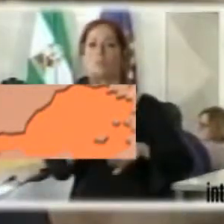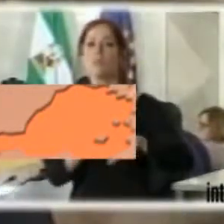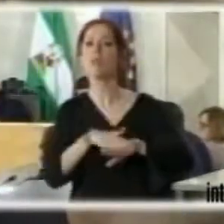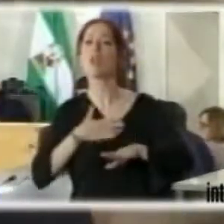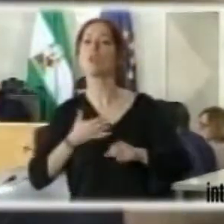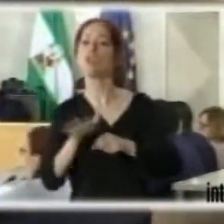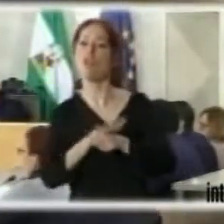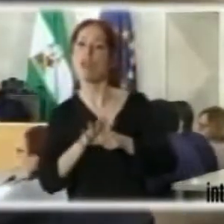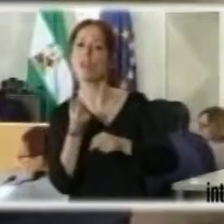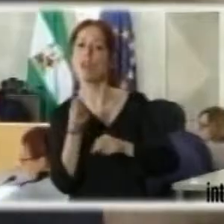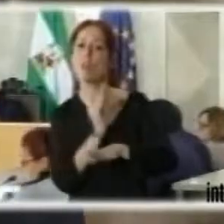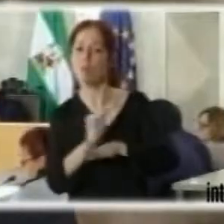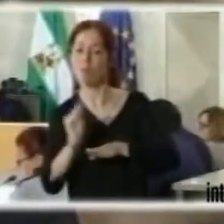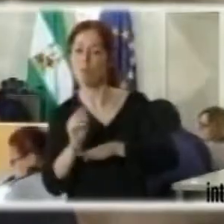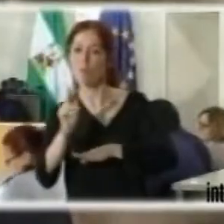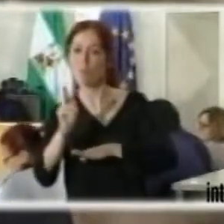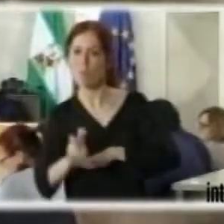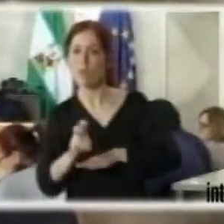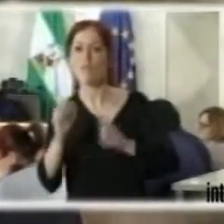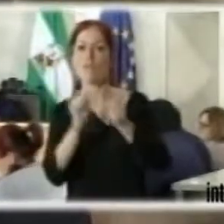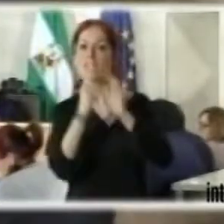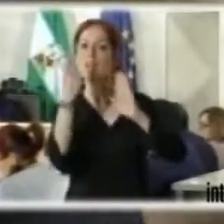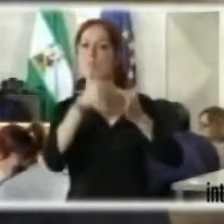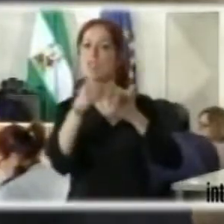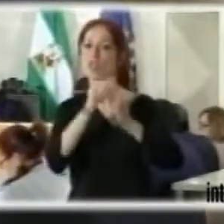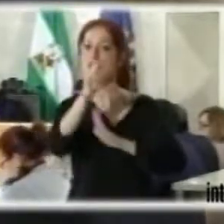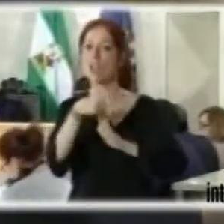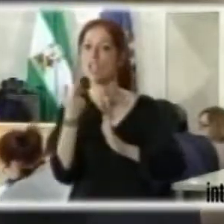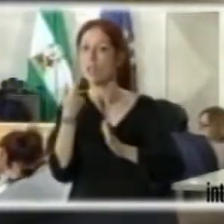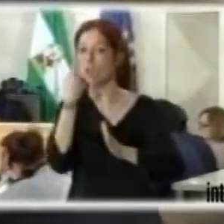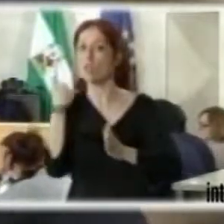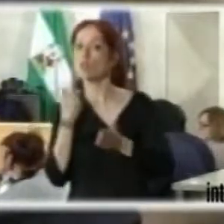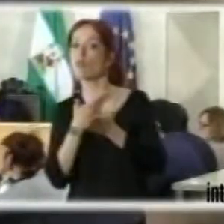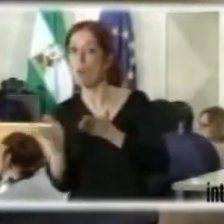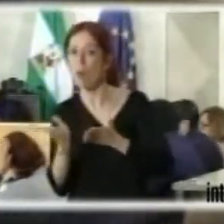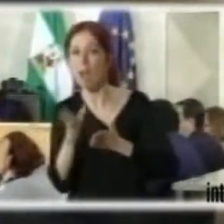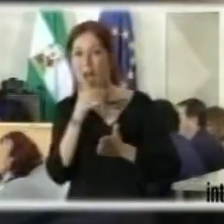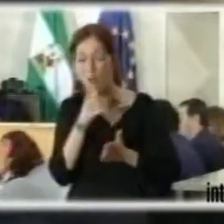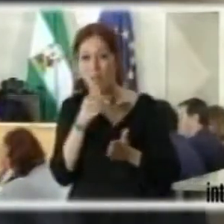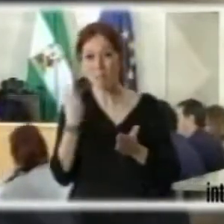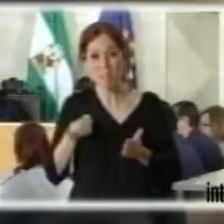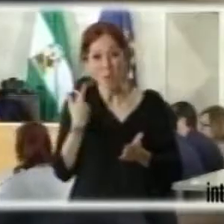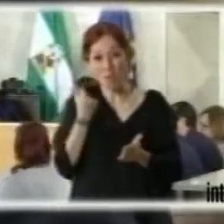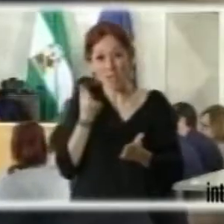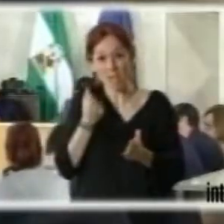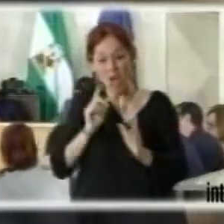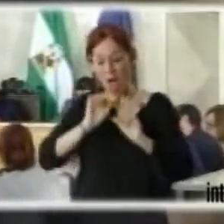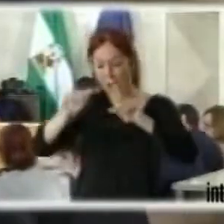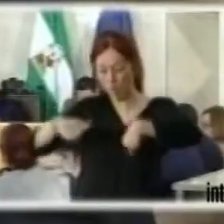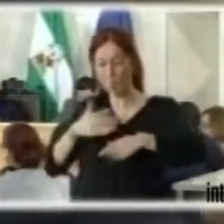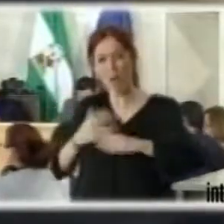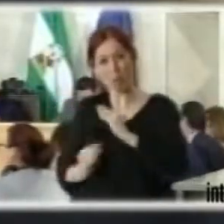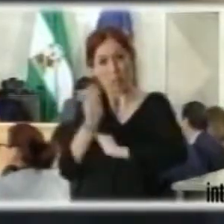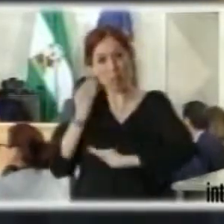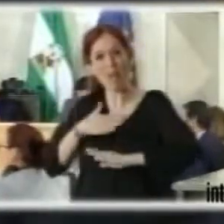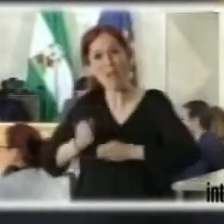nuestros barrios y no se ha invertido, los 26 millones de euros de superávit, lo destinemos ahora a nosotros mismos, es decir, a